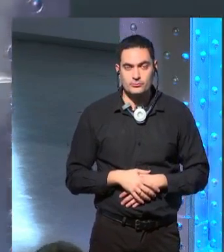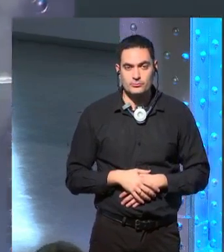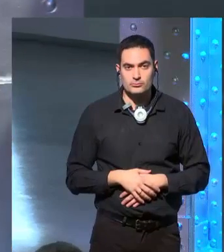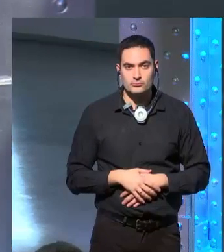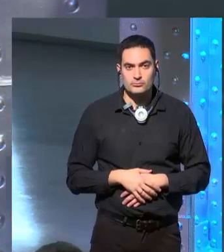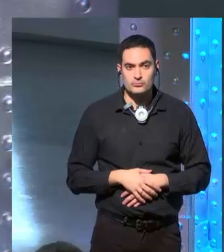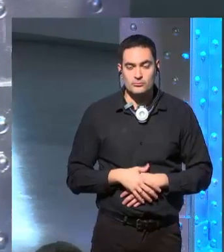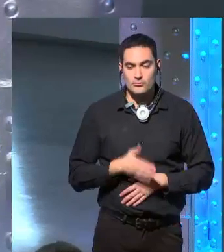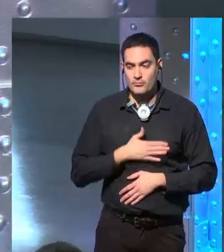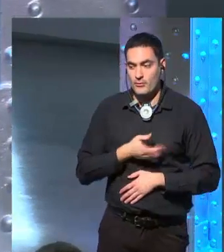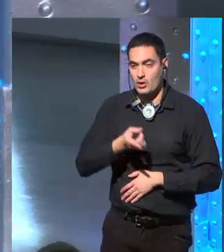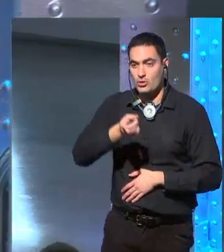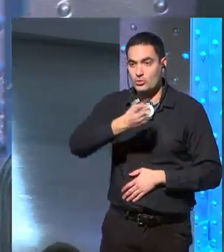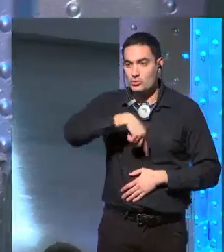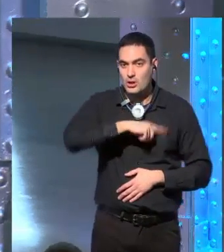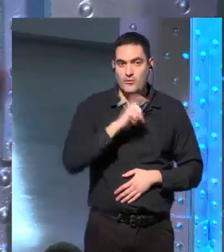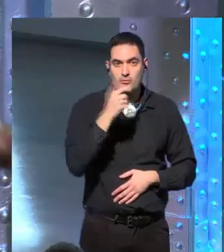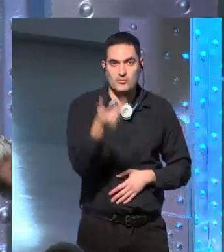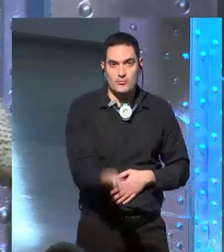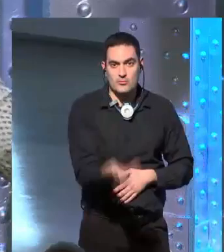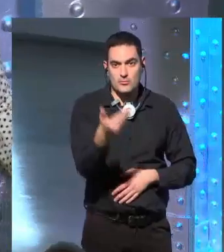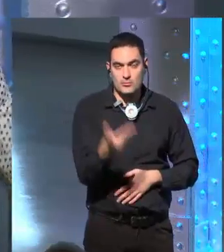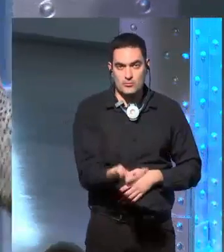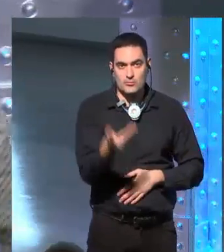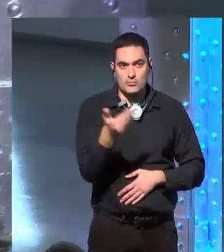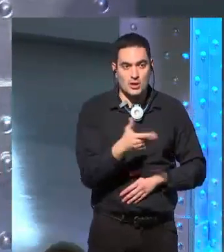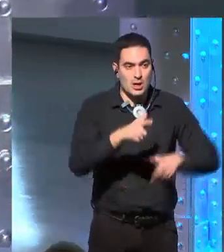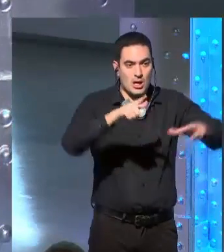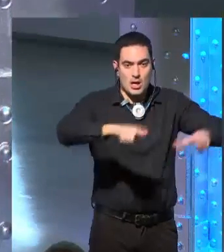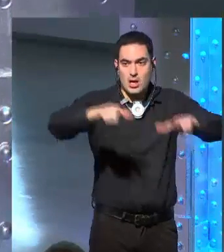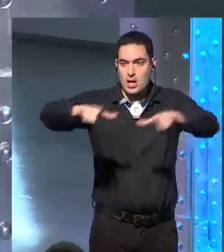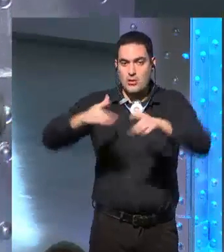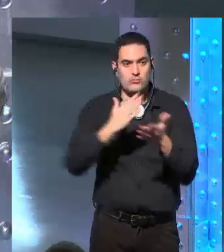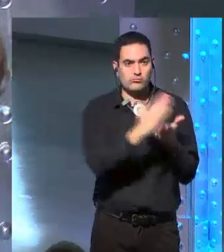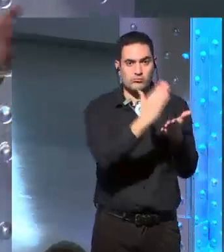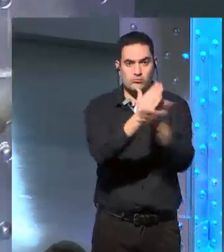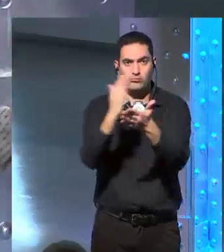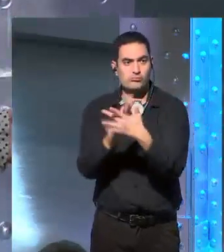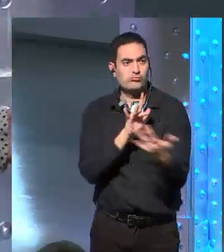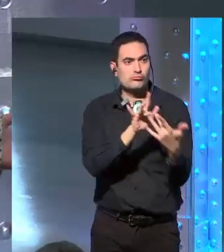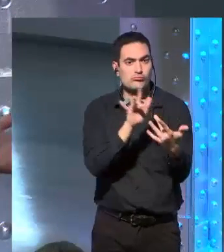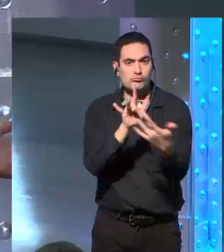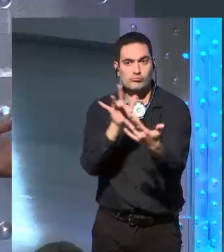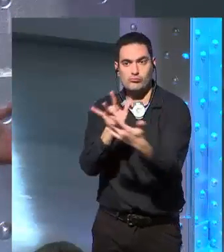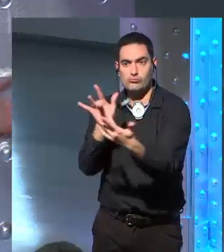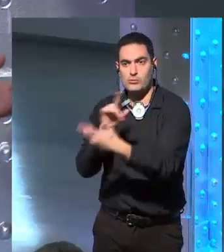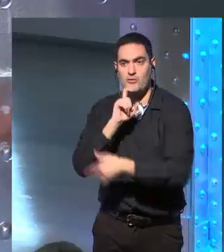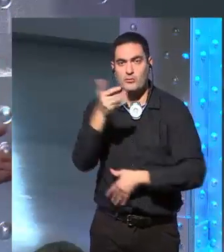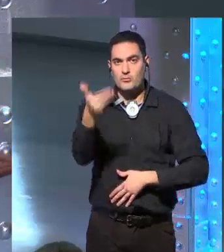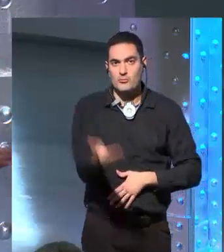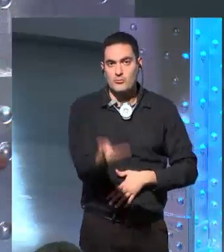para nosotros es fundamental conectar con otras aulas, conectar con las familias, así que